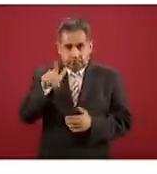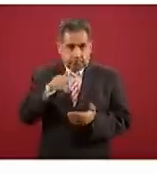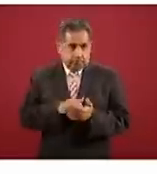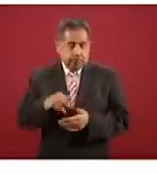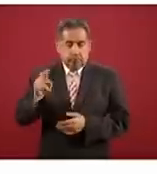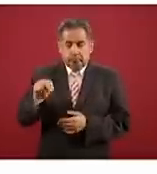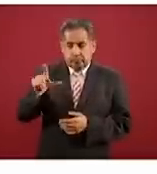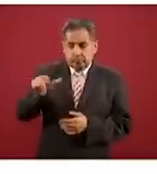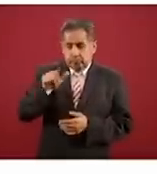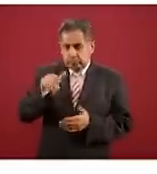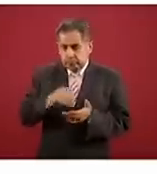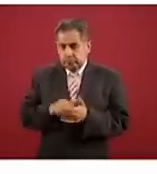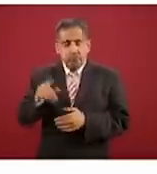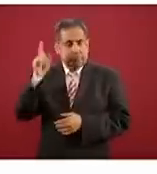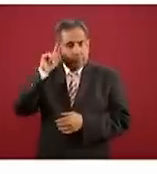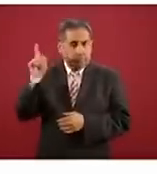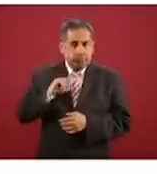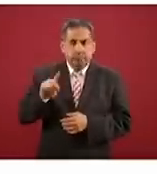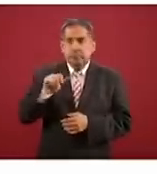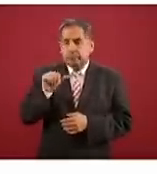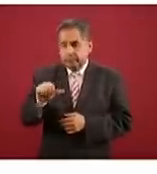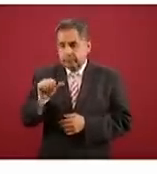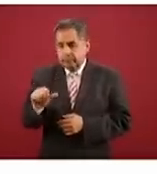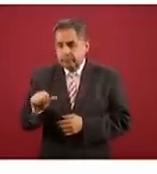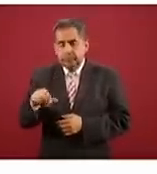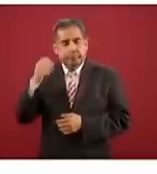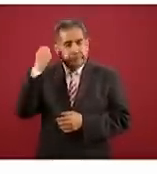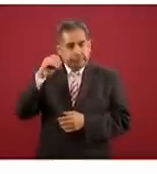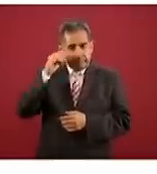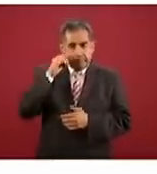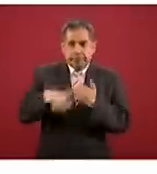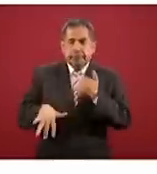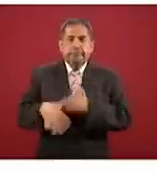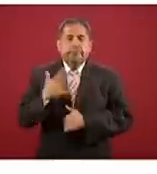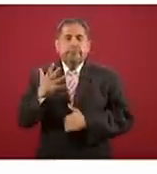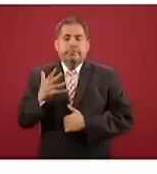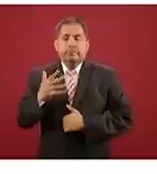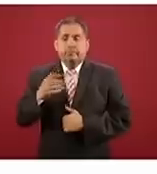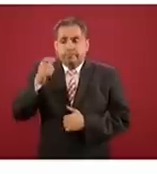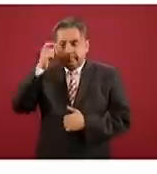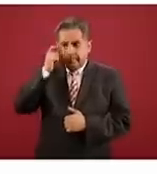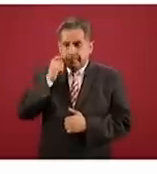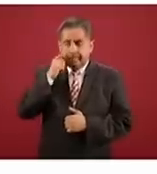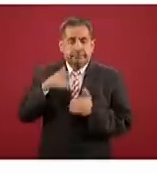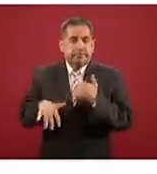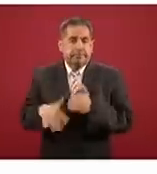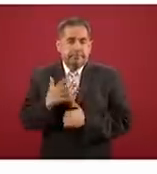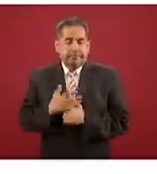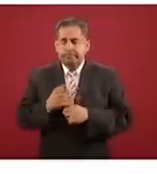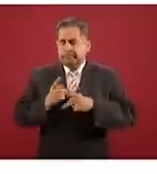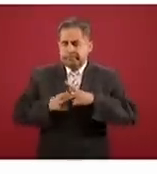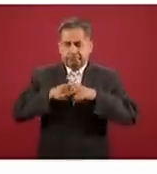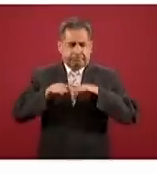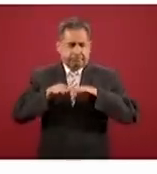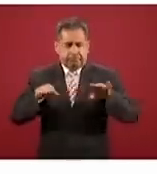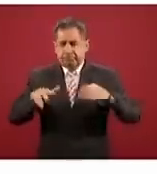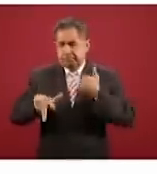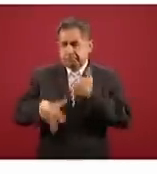Nuevo León 17, Zacatecas 16, Guanajuato 15, Guerrero 15. El promedio